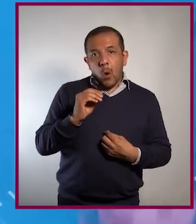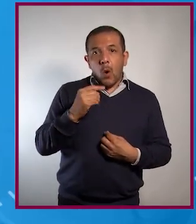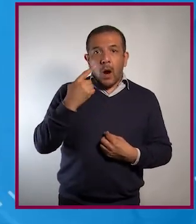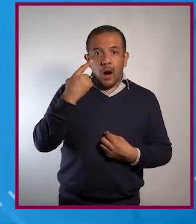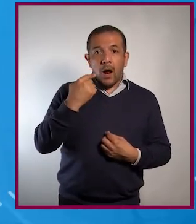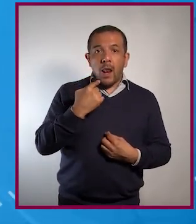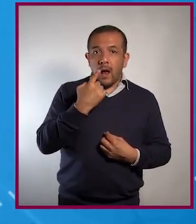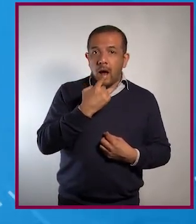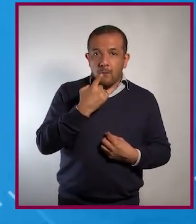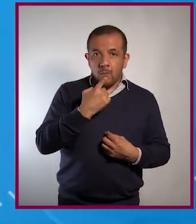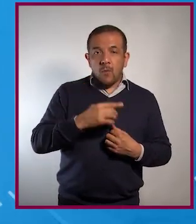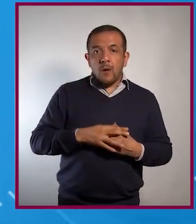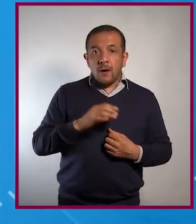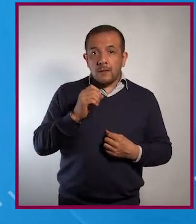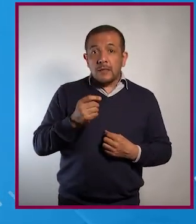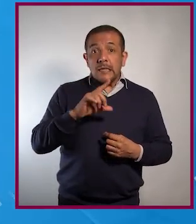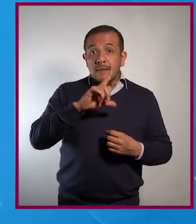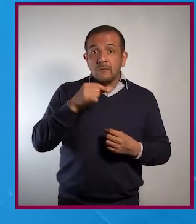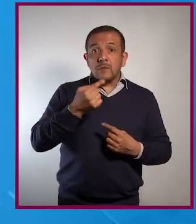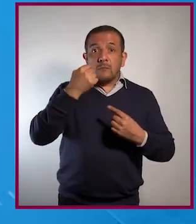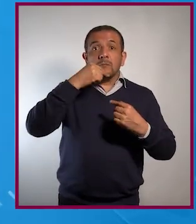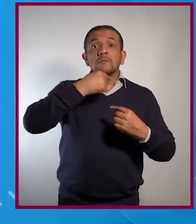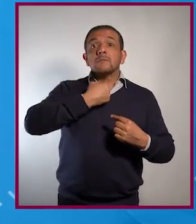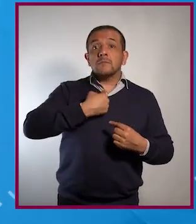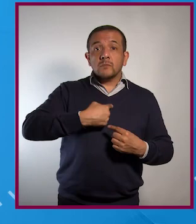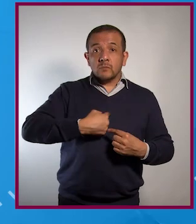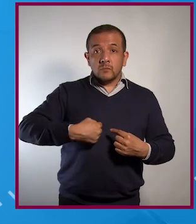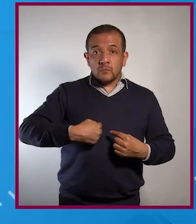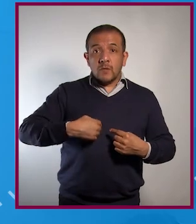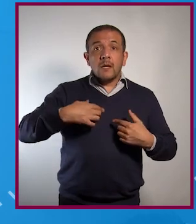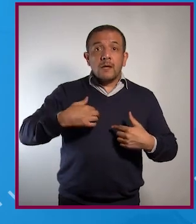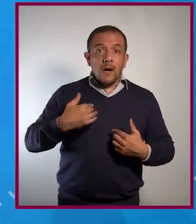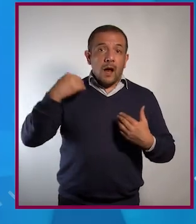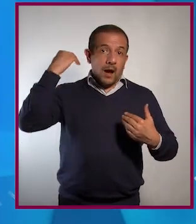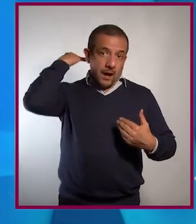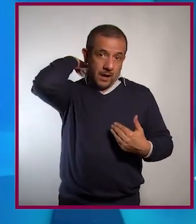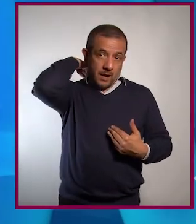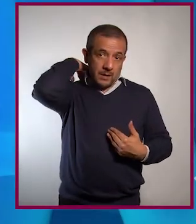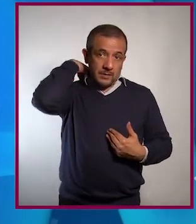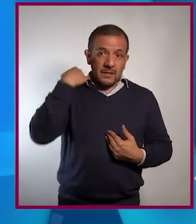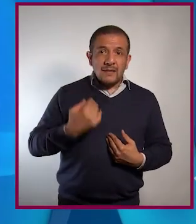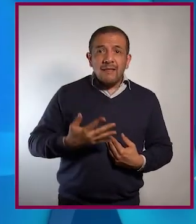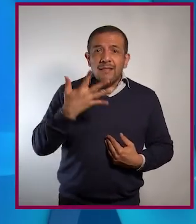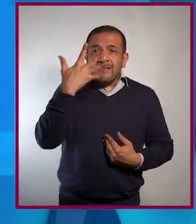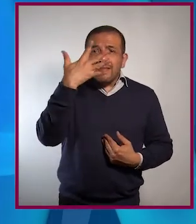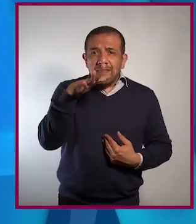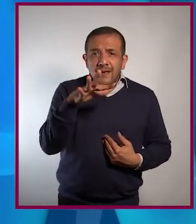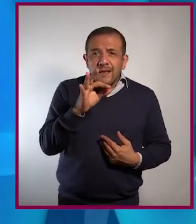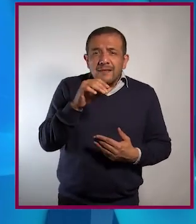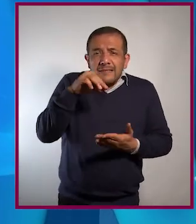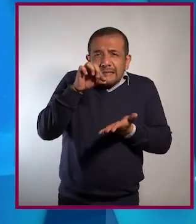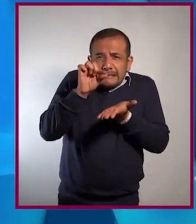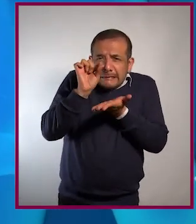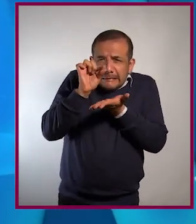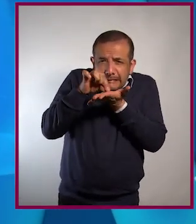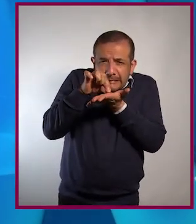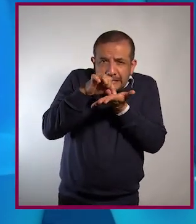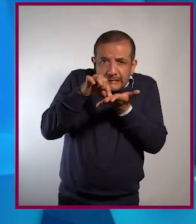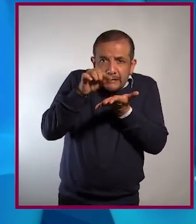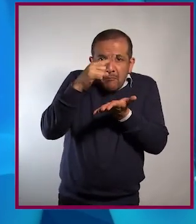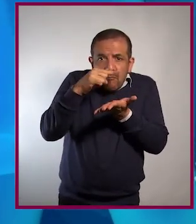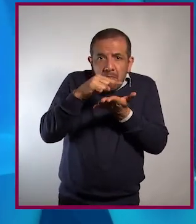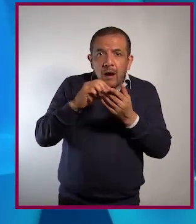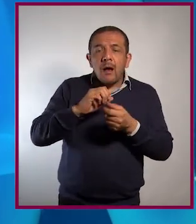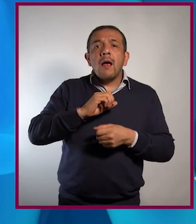o mucosas como la boca, para después viajar hasta el pulmón. Bastan 10 microorganismos para causar